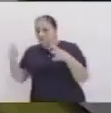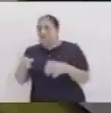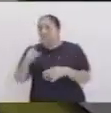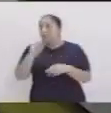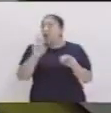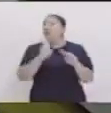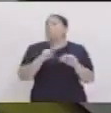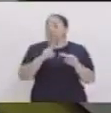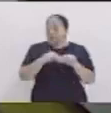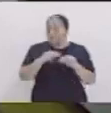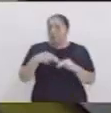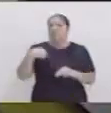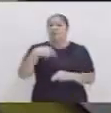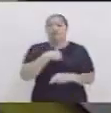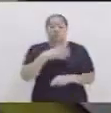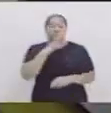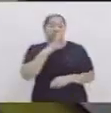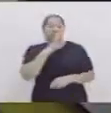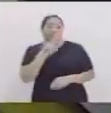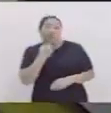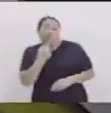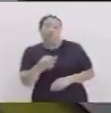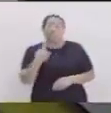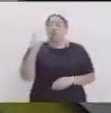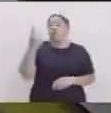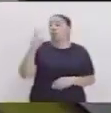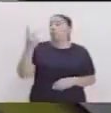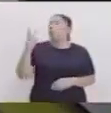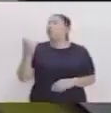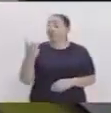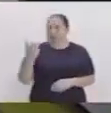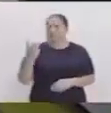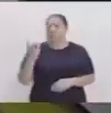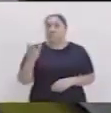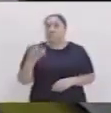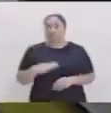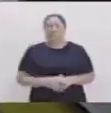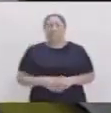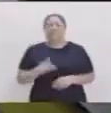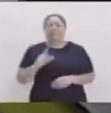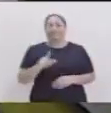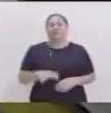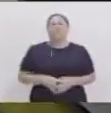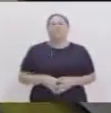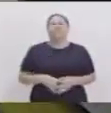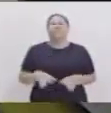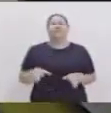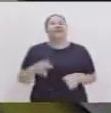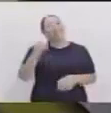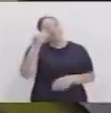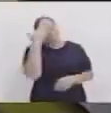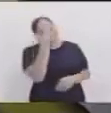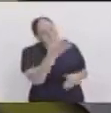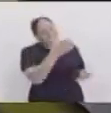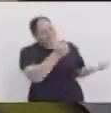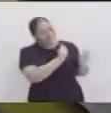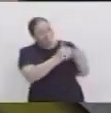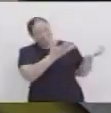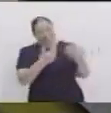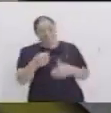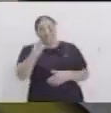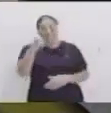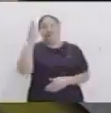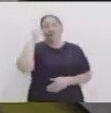Y va a depender mucho si estamos hablando de una dimensión, 2 o 3 dimensiones. Muchas gracias nuevamente por habernos acompañado el día de